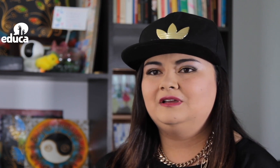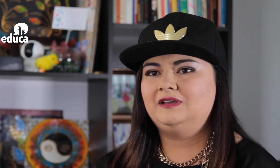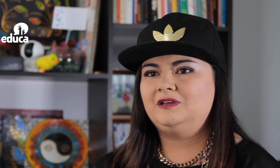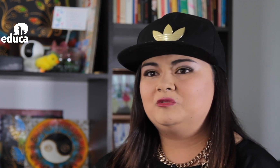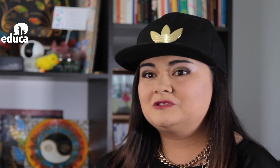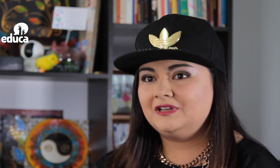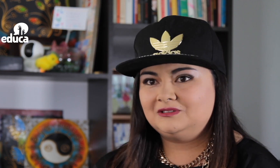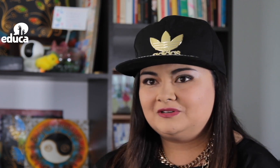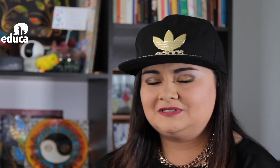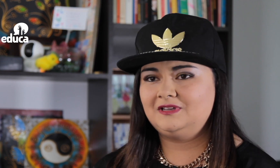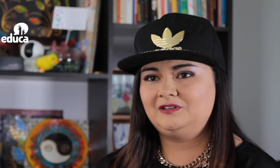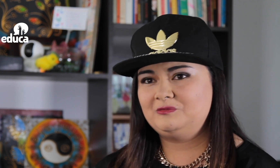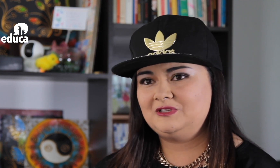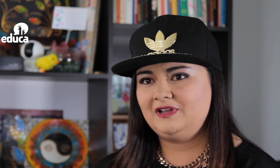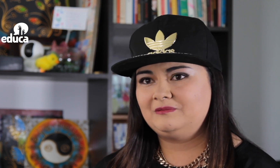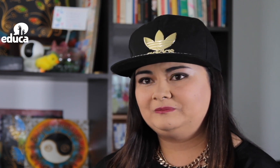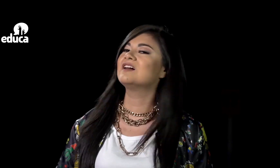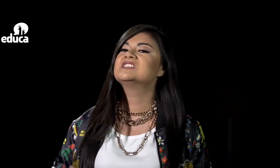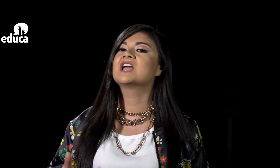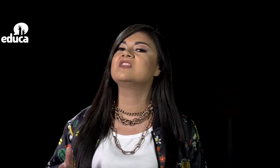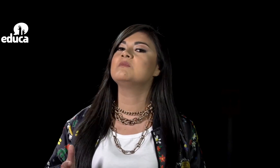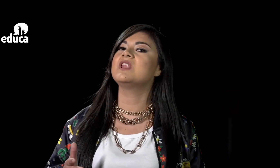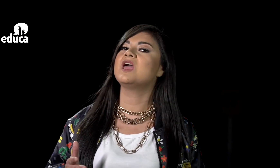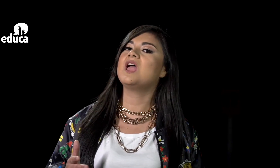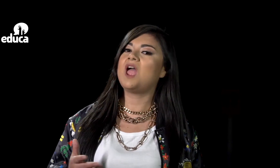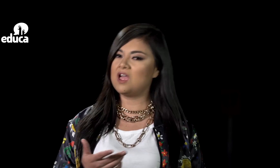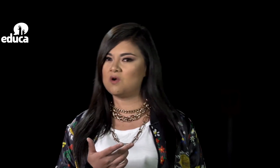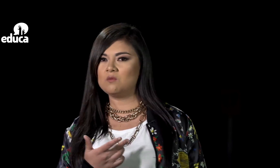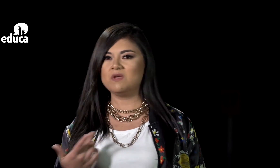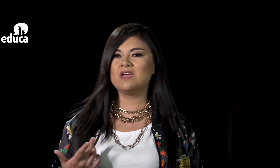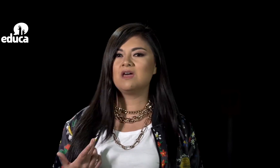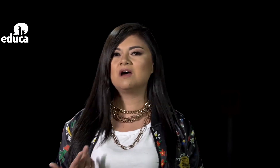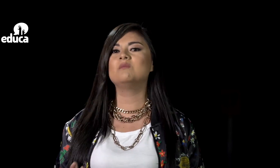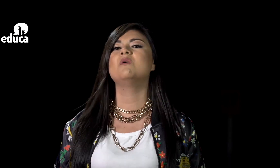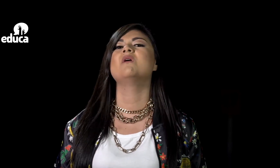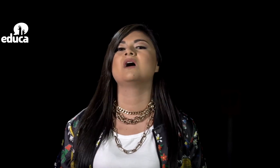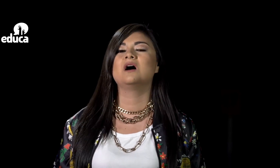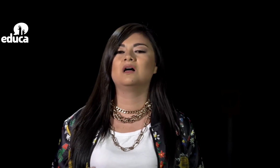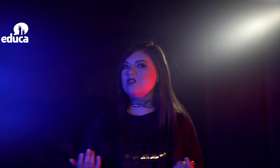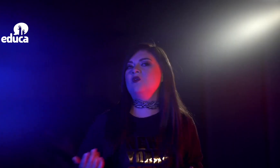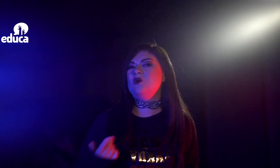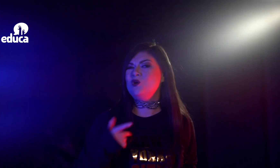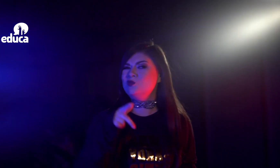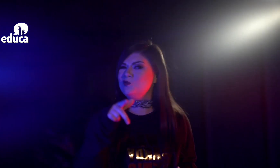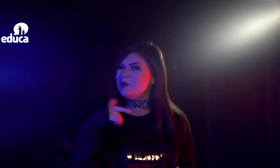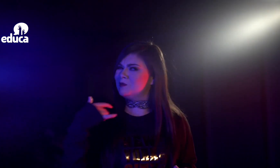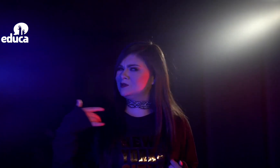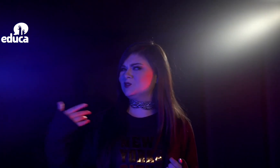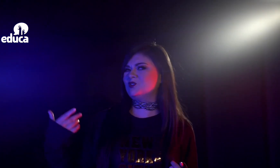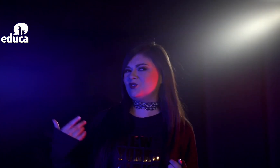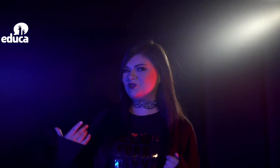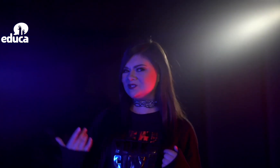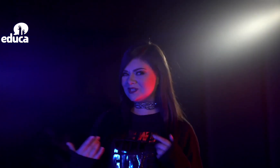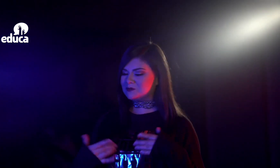están buscando este género musical. Hay mucha gente que critica al género urbano,